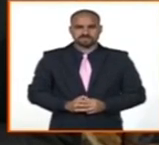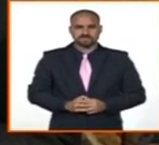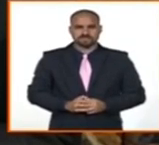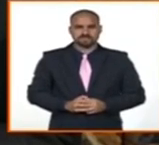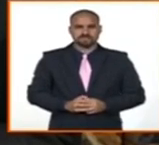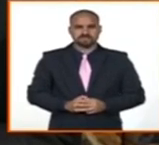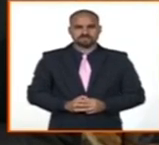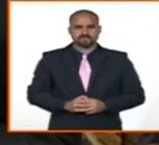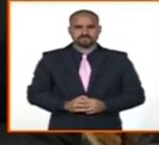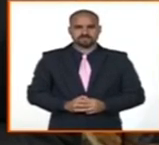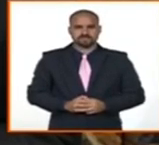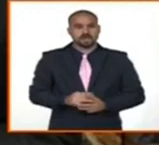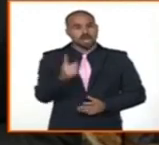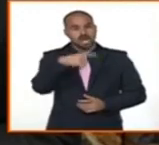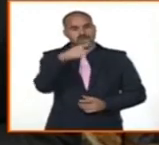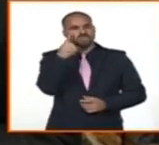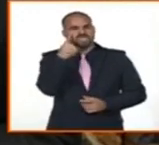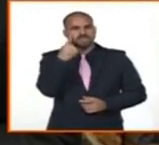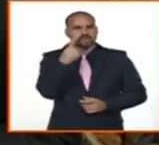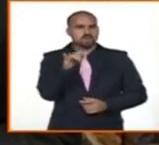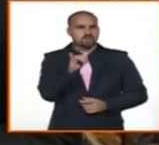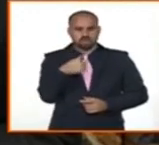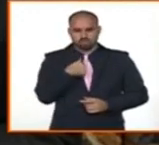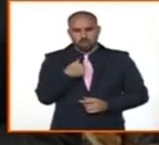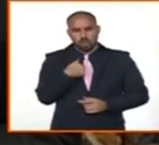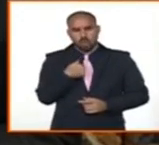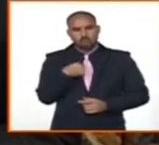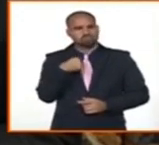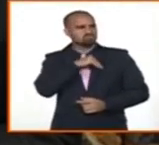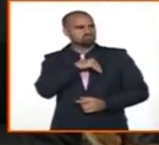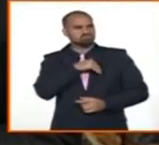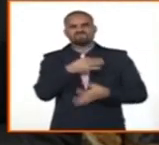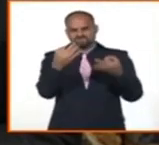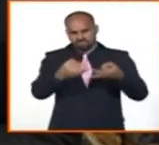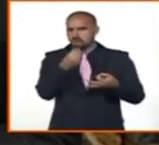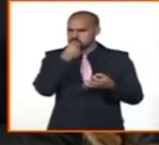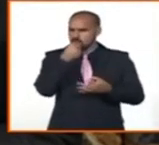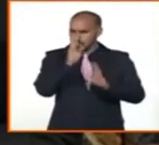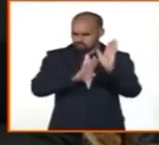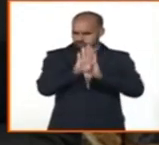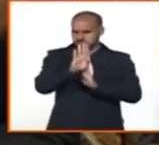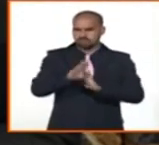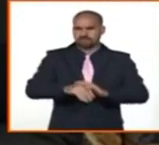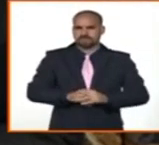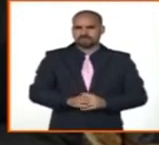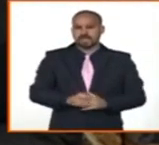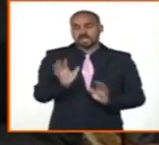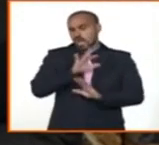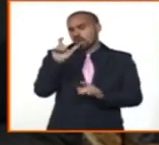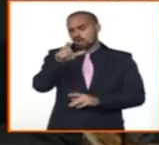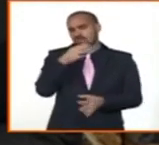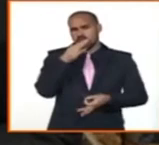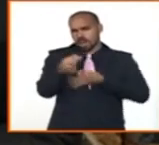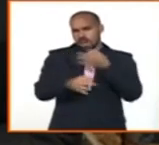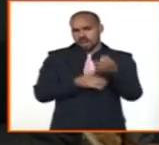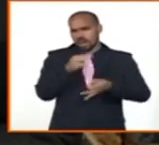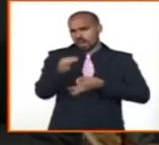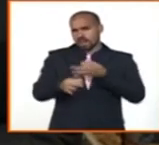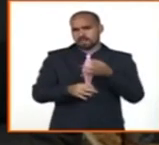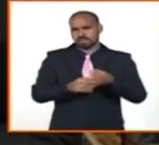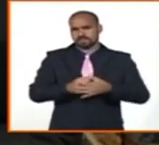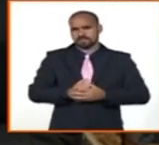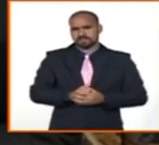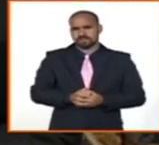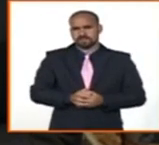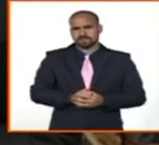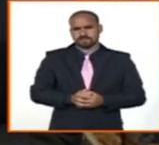a ese reto de estar. Eso a uno le da seguridad de que podemos vencer. Yo lo último que quería decirle, pues podemos seguir hablando ahora, es